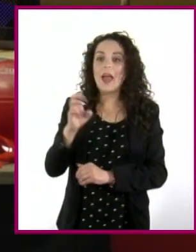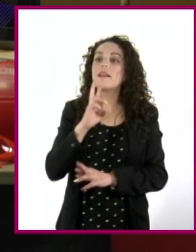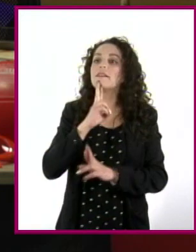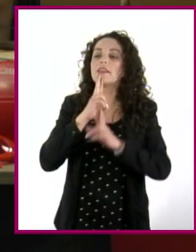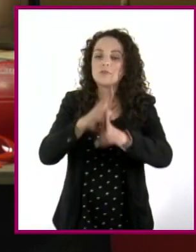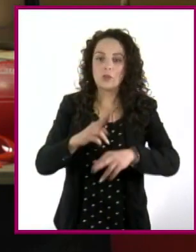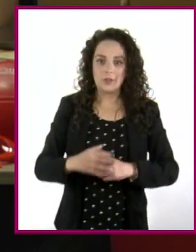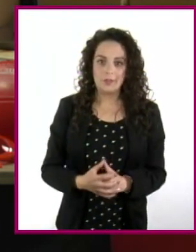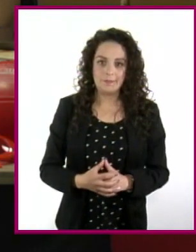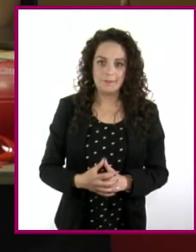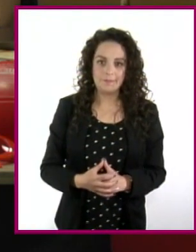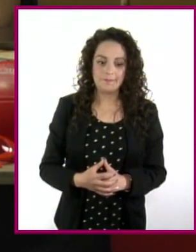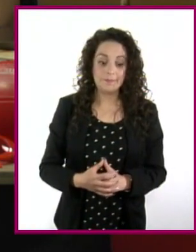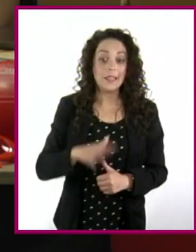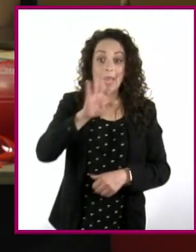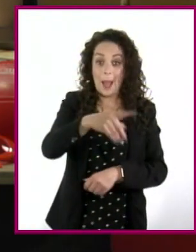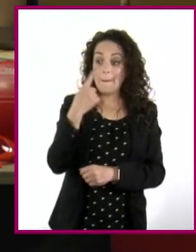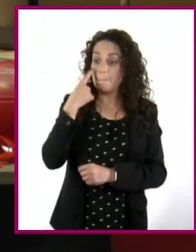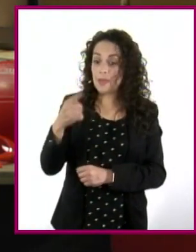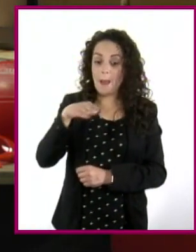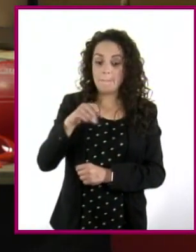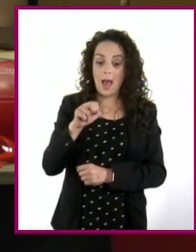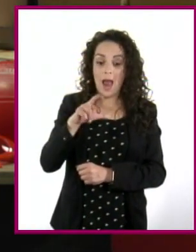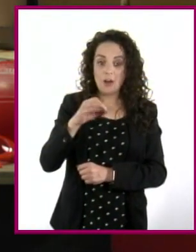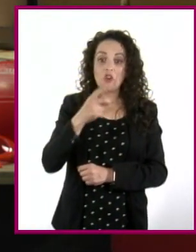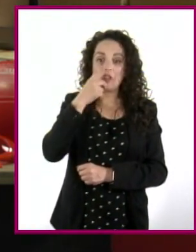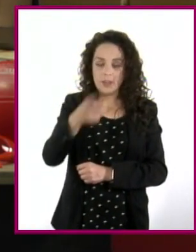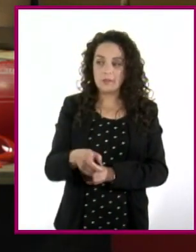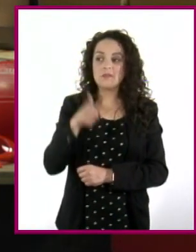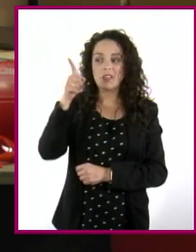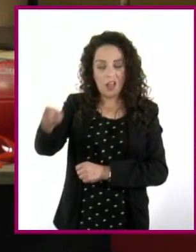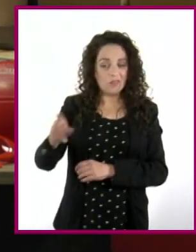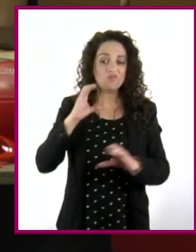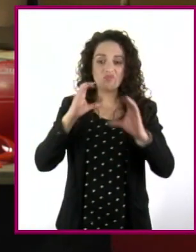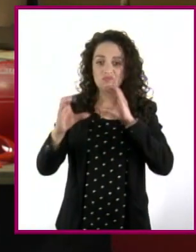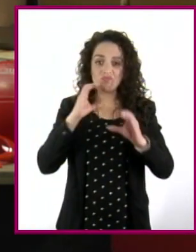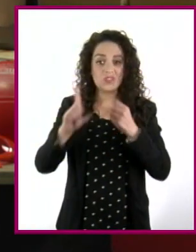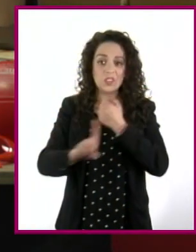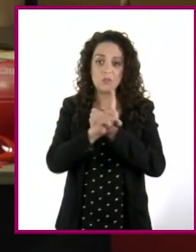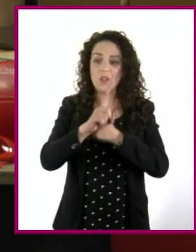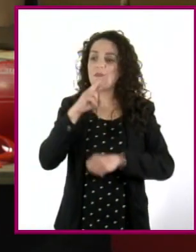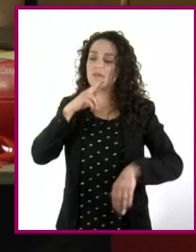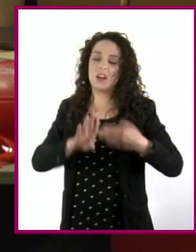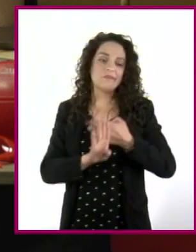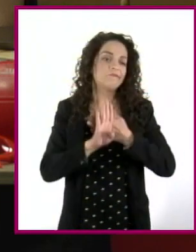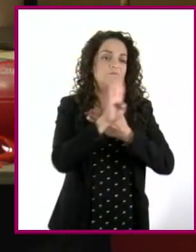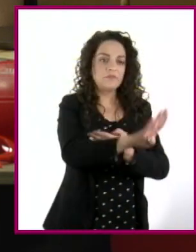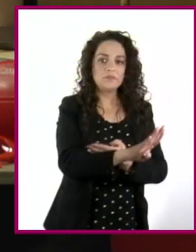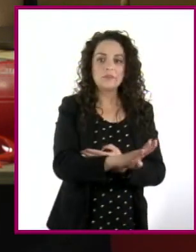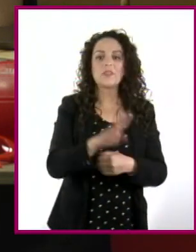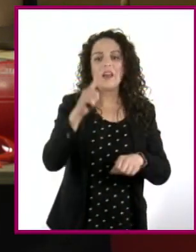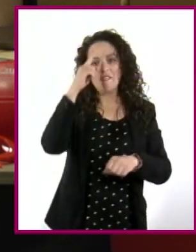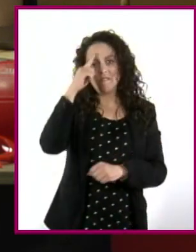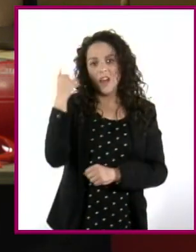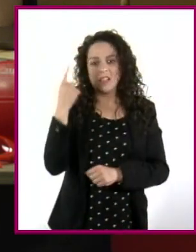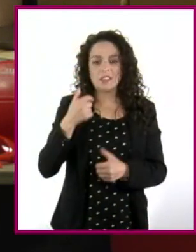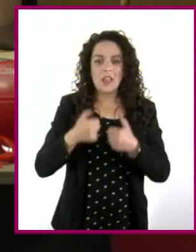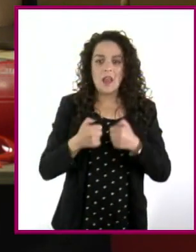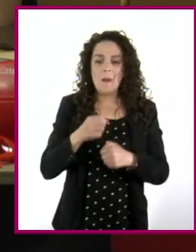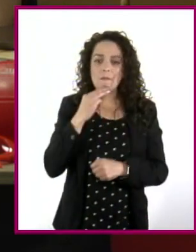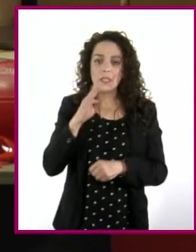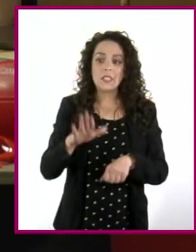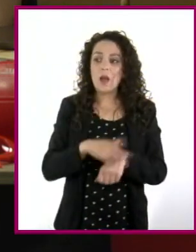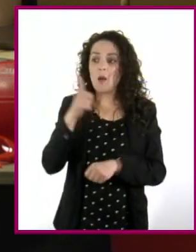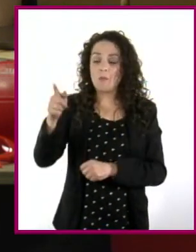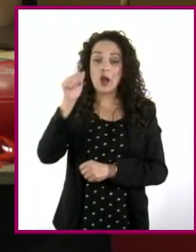Ay, mira. Marco comenta que él evita problemas de comunicación al escribir un mensaje, porque nunca se apresura a